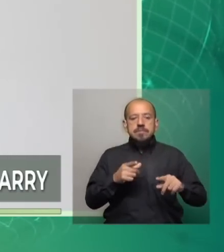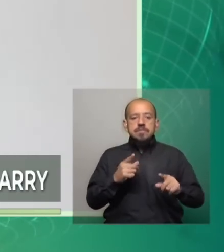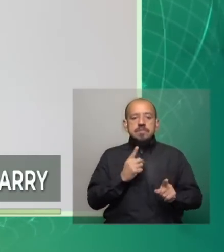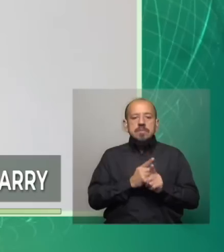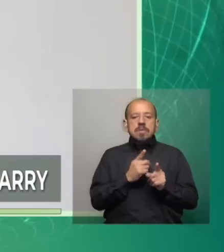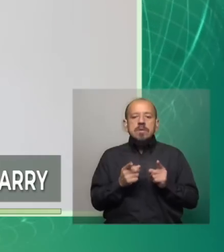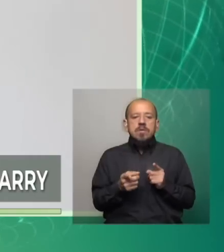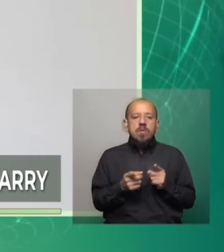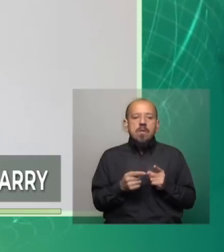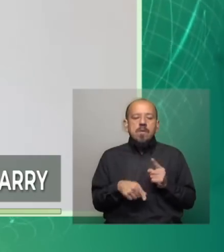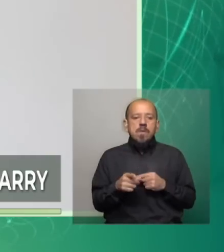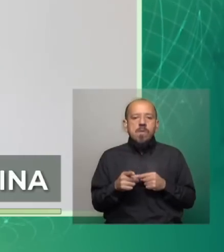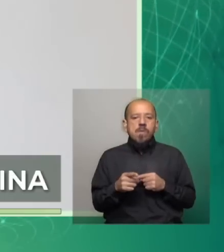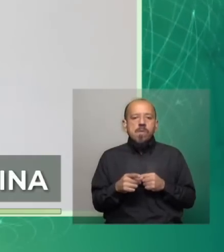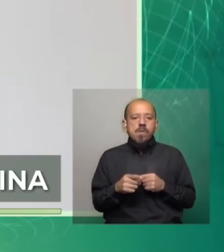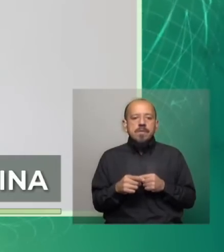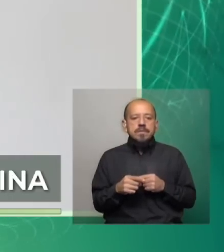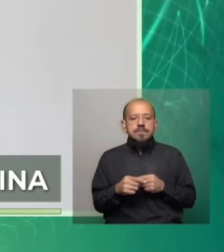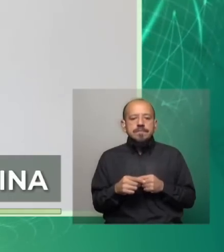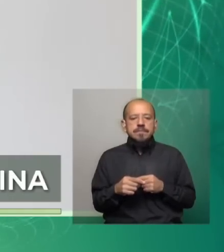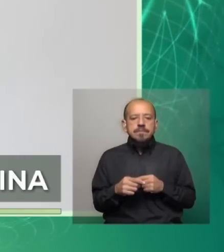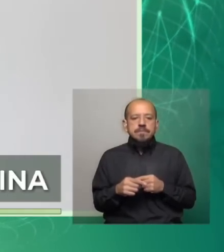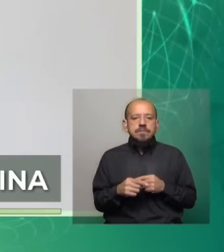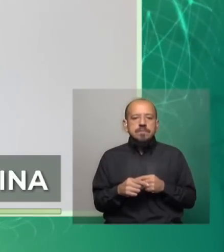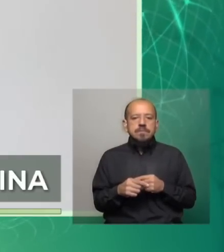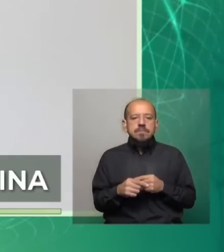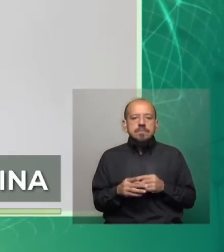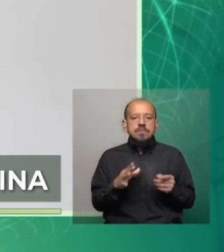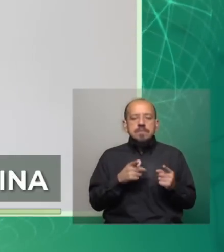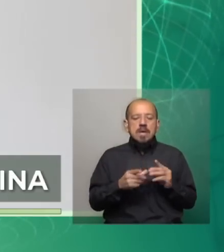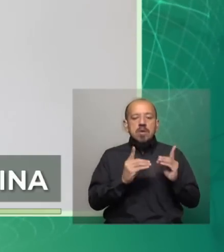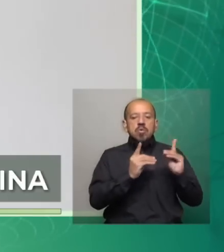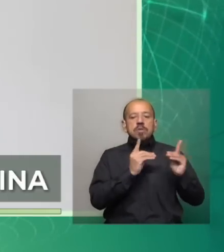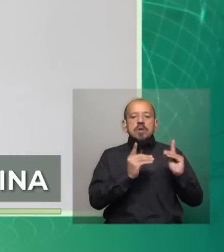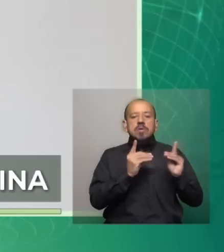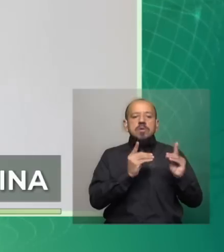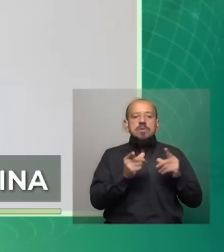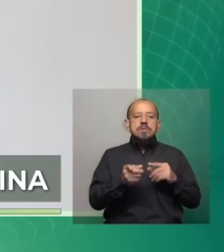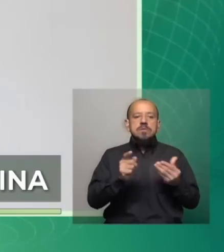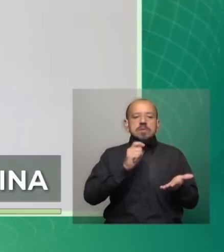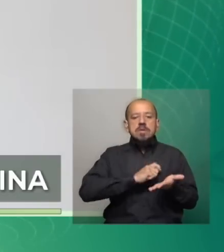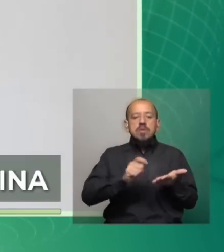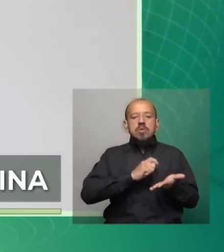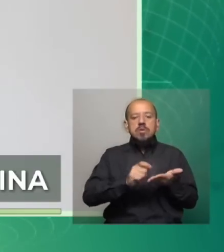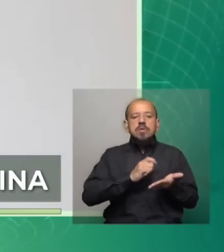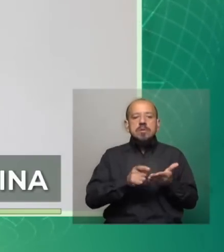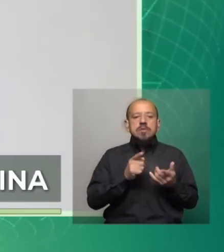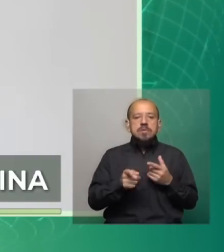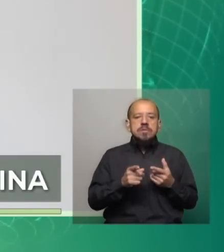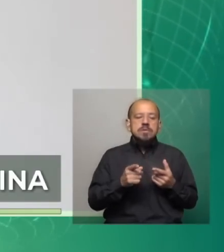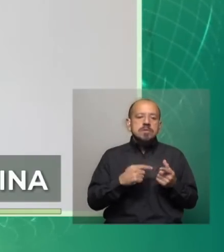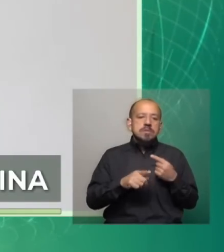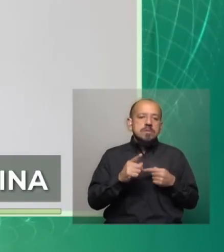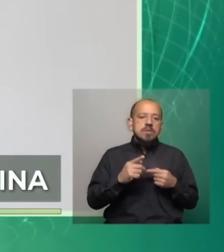encuentro en sus páginas hay un diálogo entre los escritores y los lectores